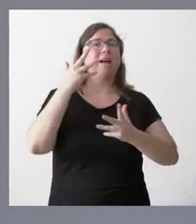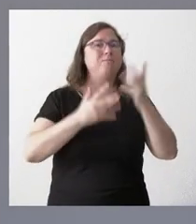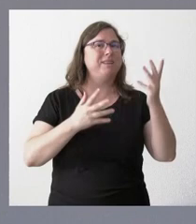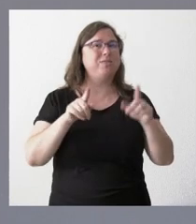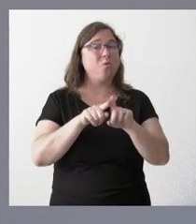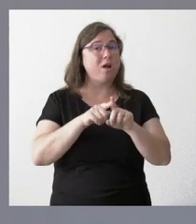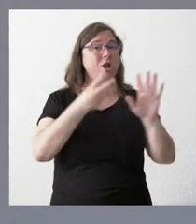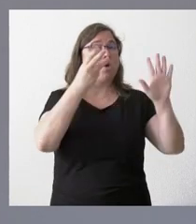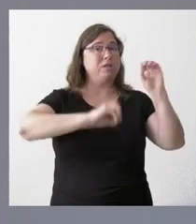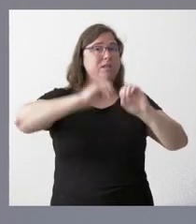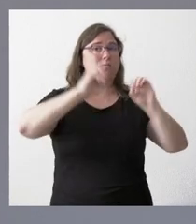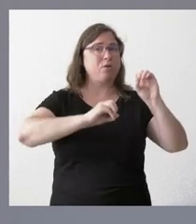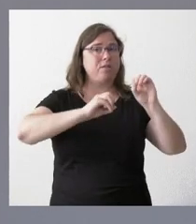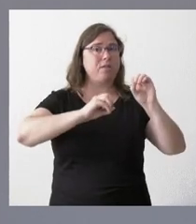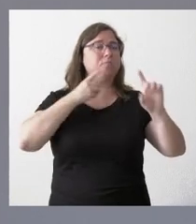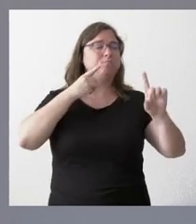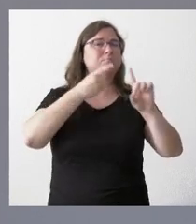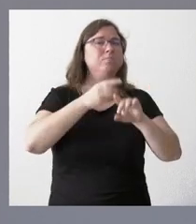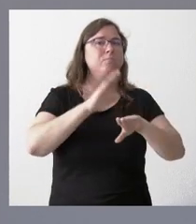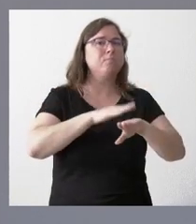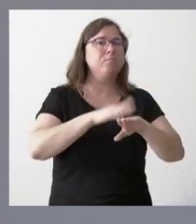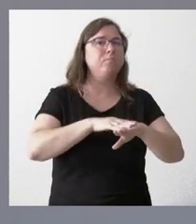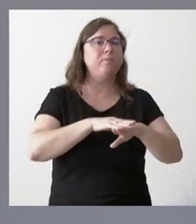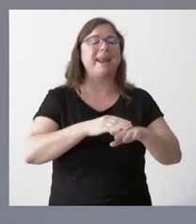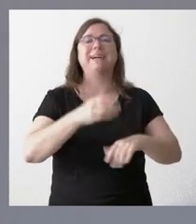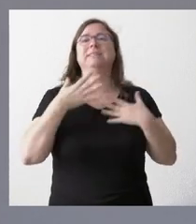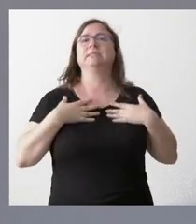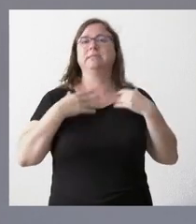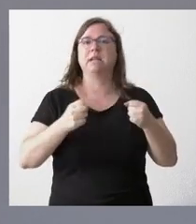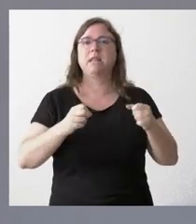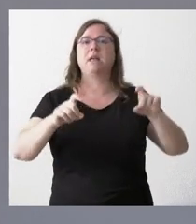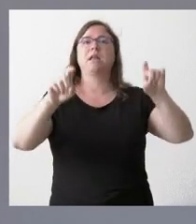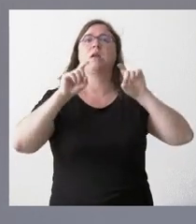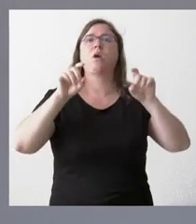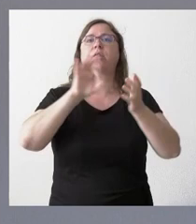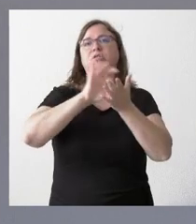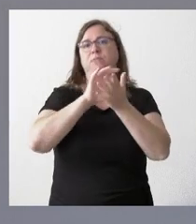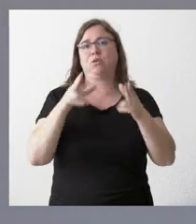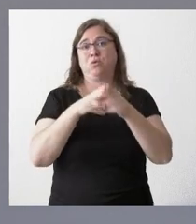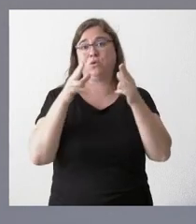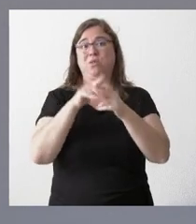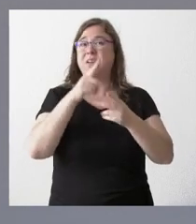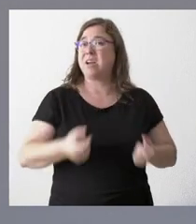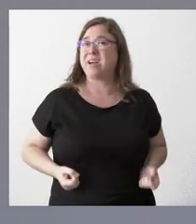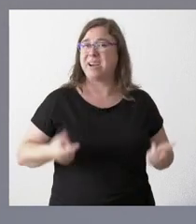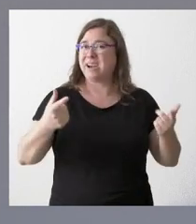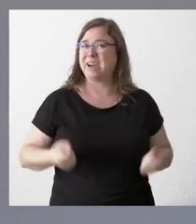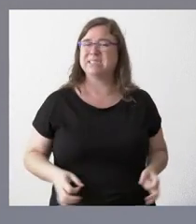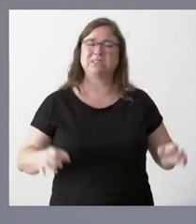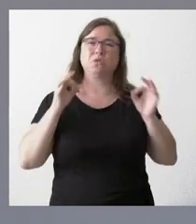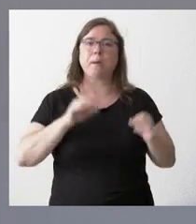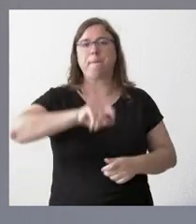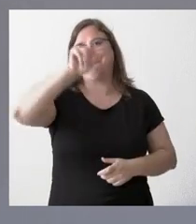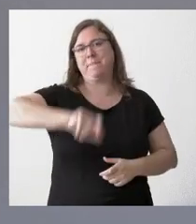el 80% del gasto se dirige de las consejerías a sanidad, educación y servicios sociales, y ahí el gasto fundamentalmente es un gasto en materia de personal,